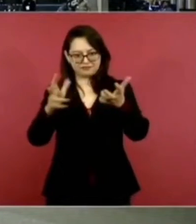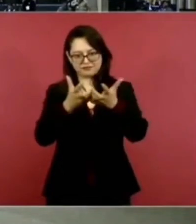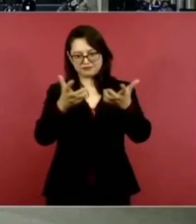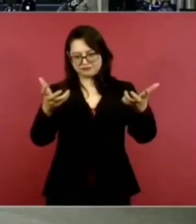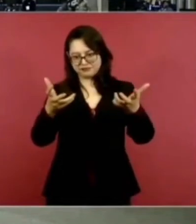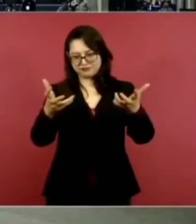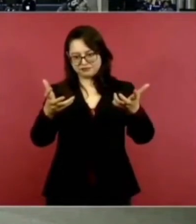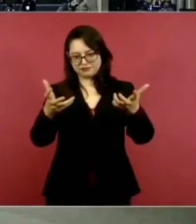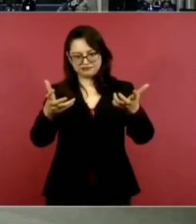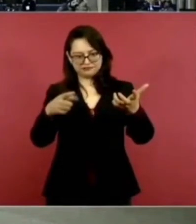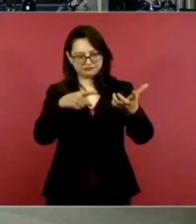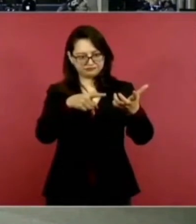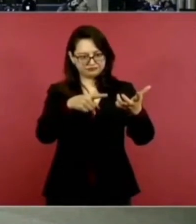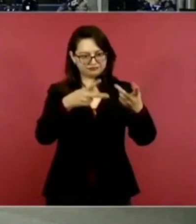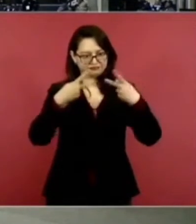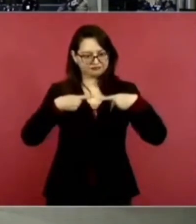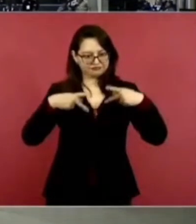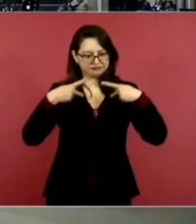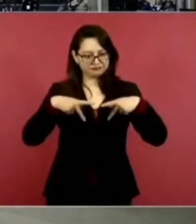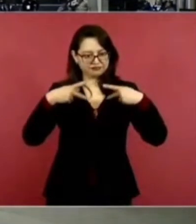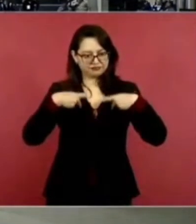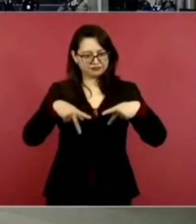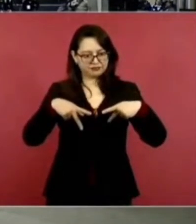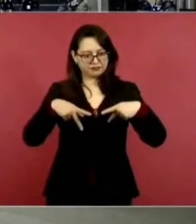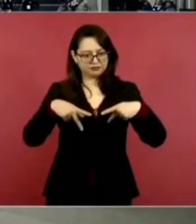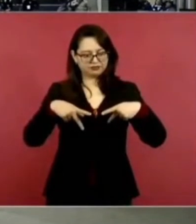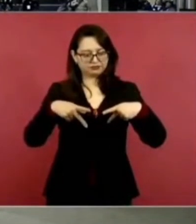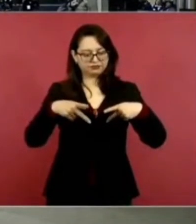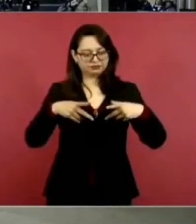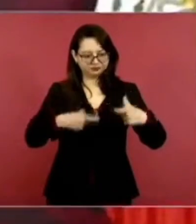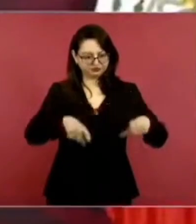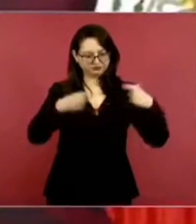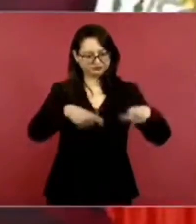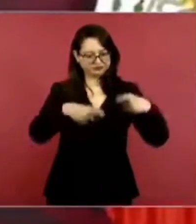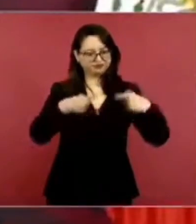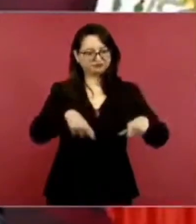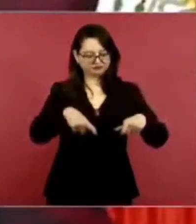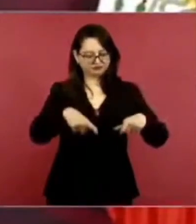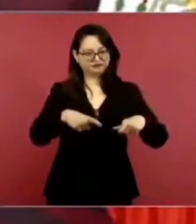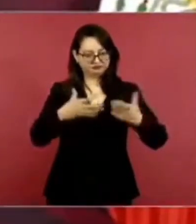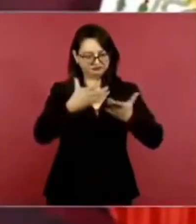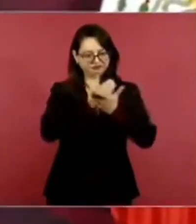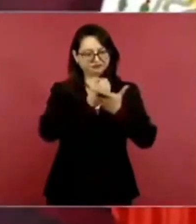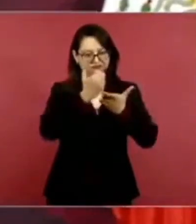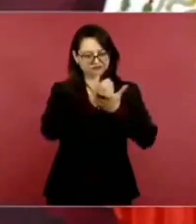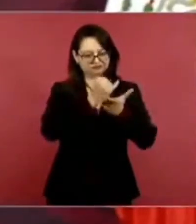los ambulantes, no pagaban impuestos. ¿Y que ese era el problema?